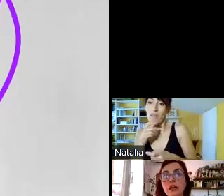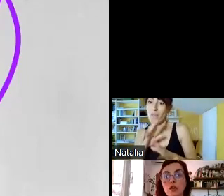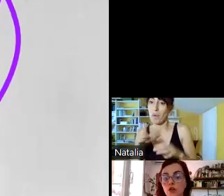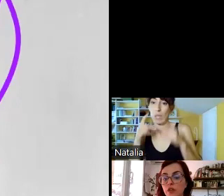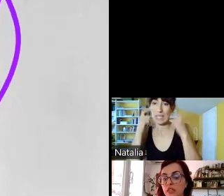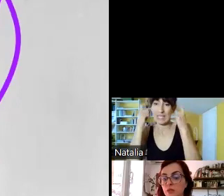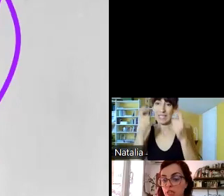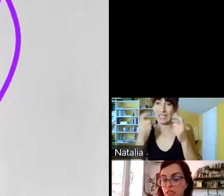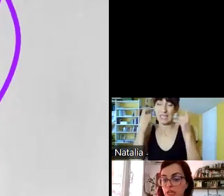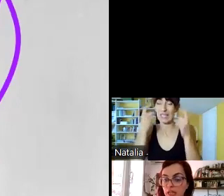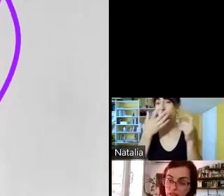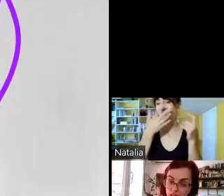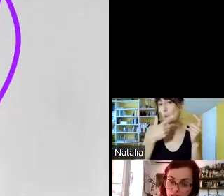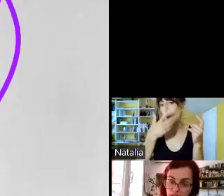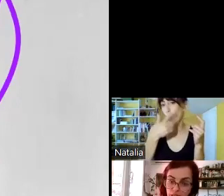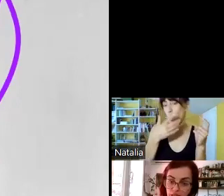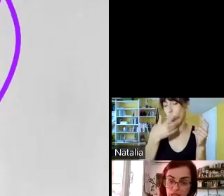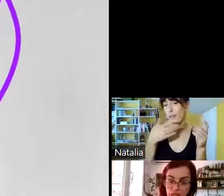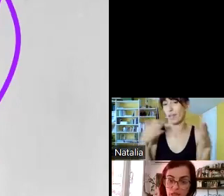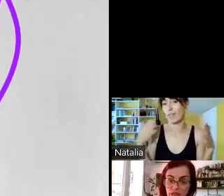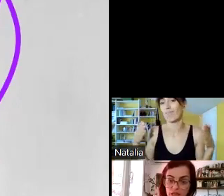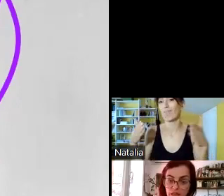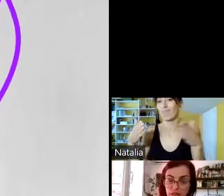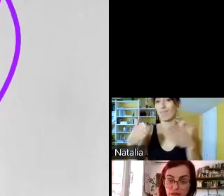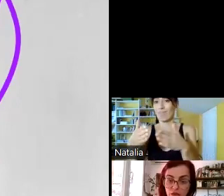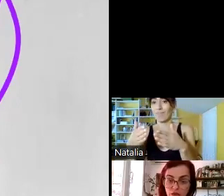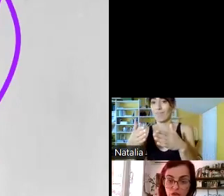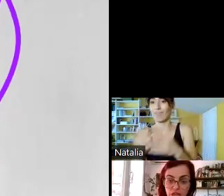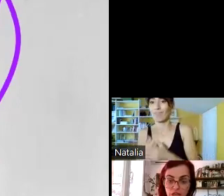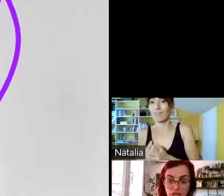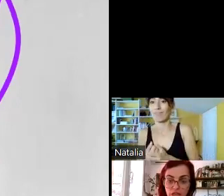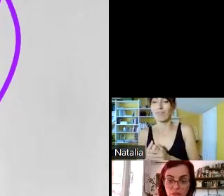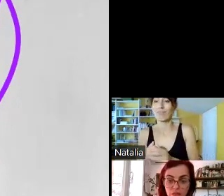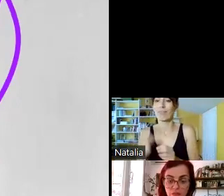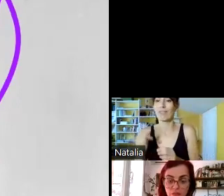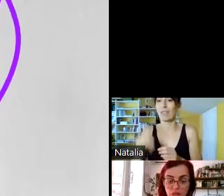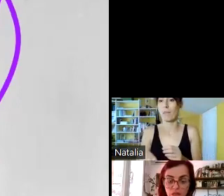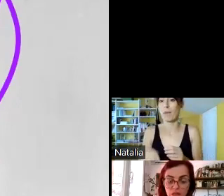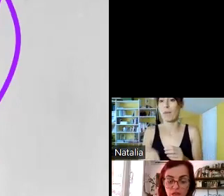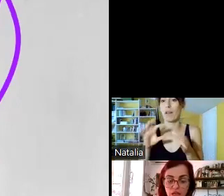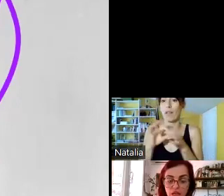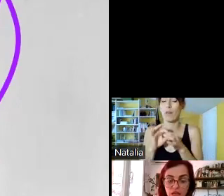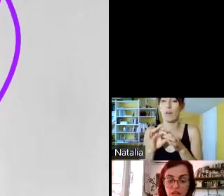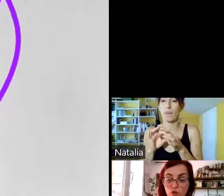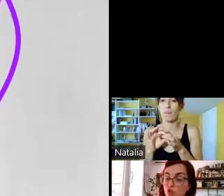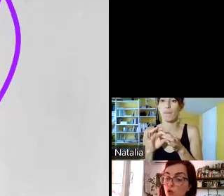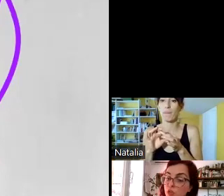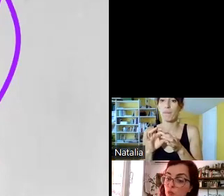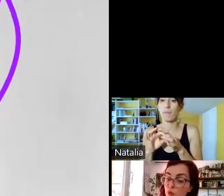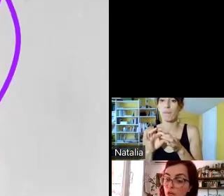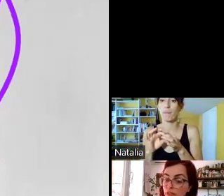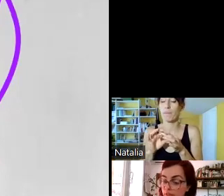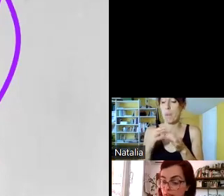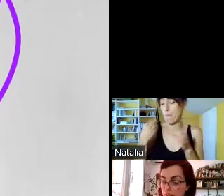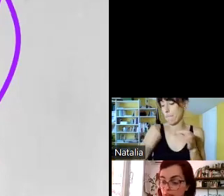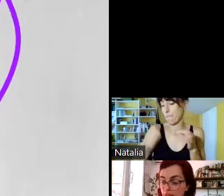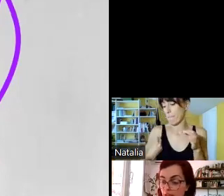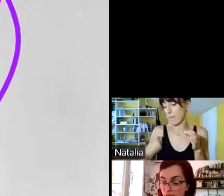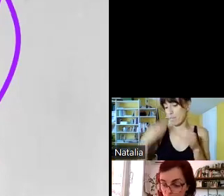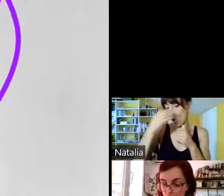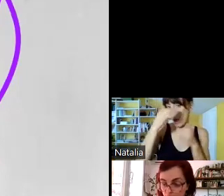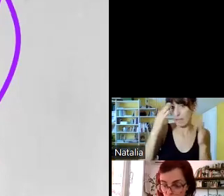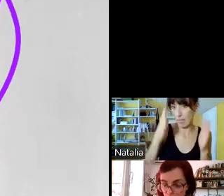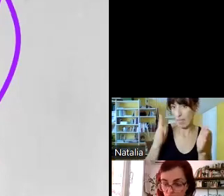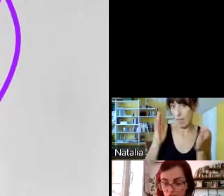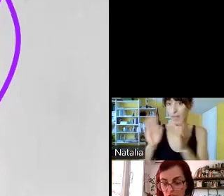intentar conocer y explicitar. Y es que tienen que ver con que no es lo mismo atender que